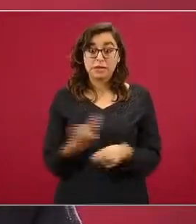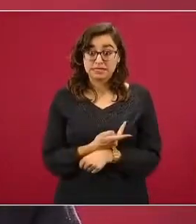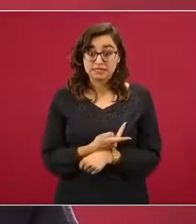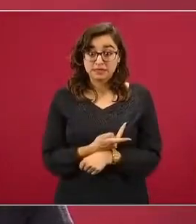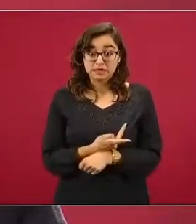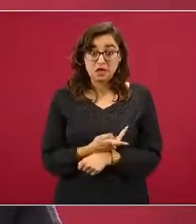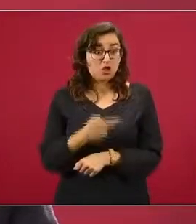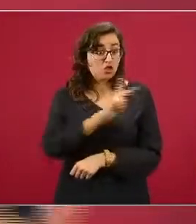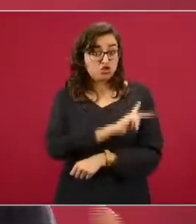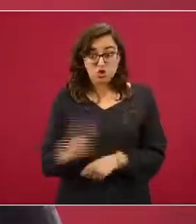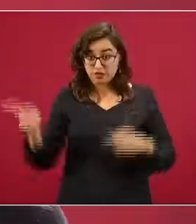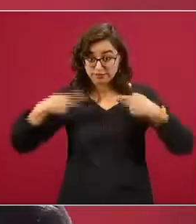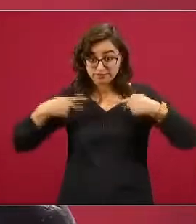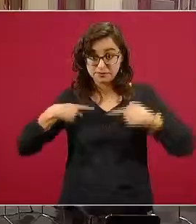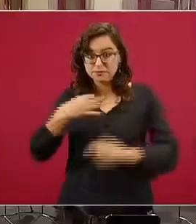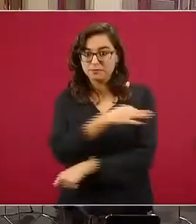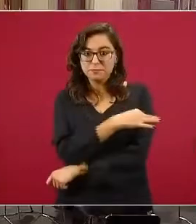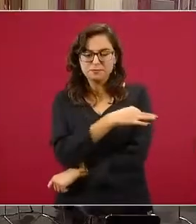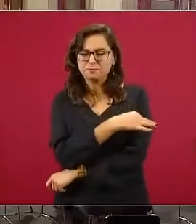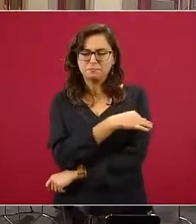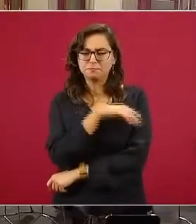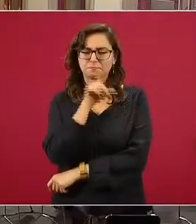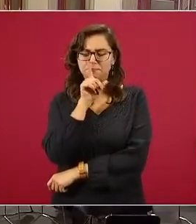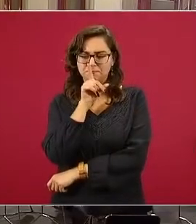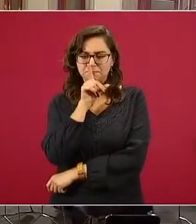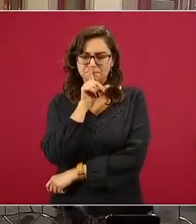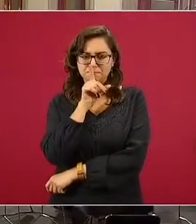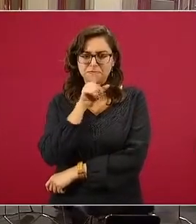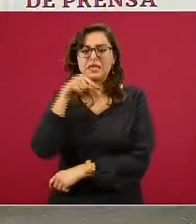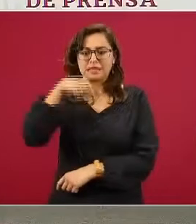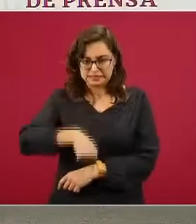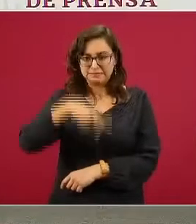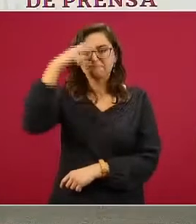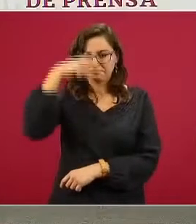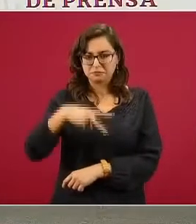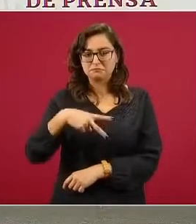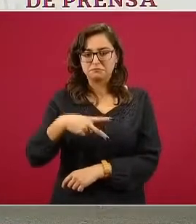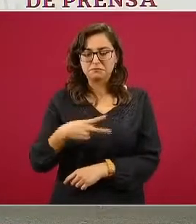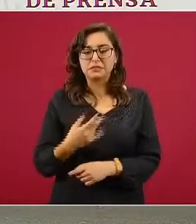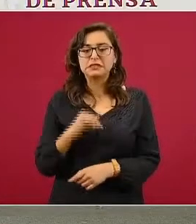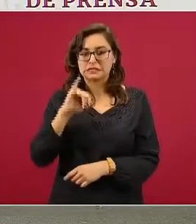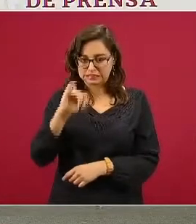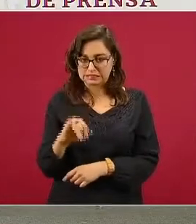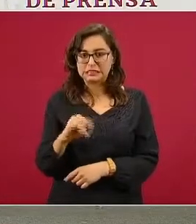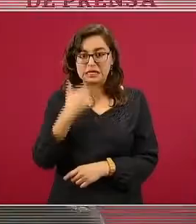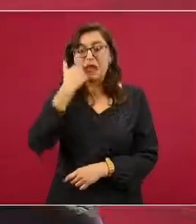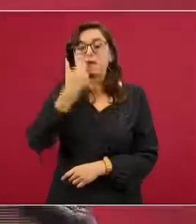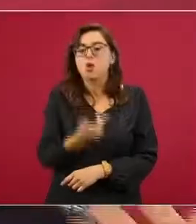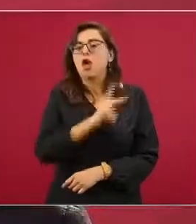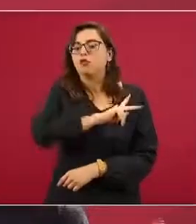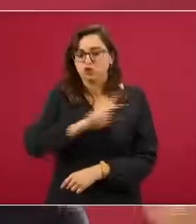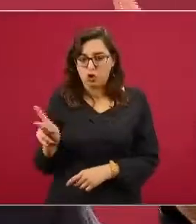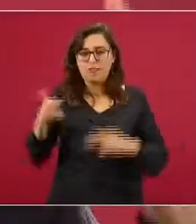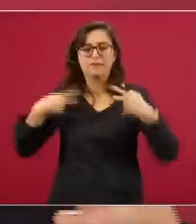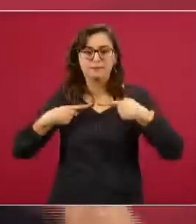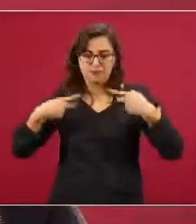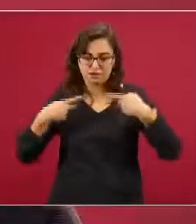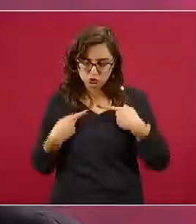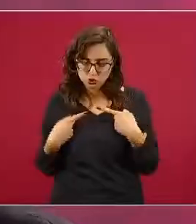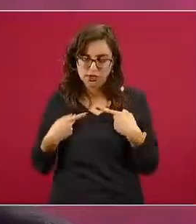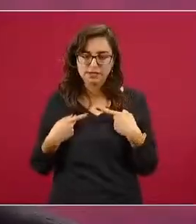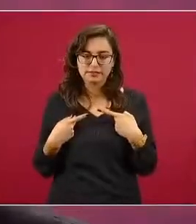requiere vacunar a todos. Y por último, en México sí tenemos el empeño de tener un programa universal, en el sentido que